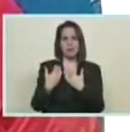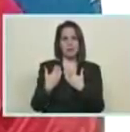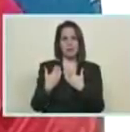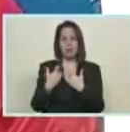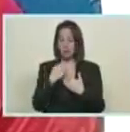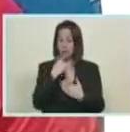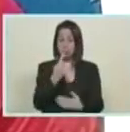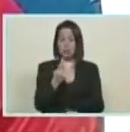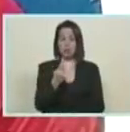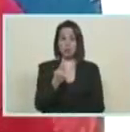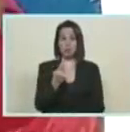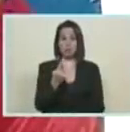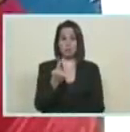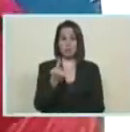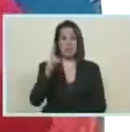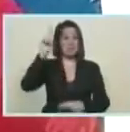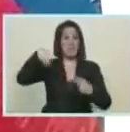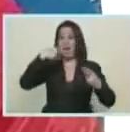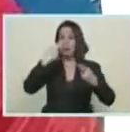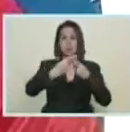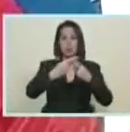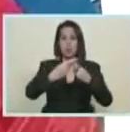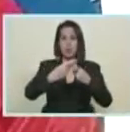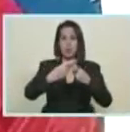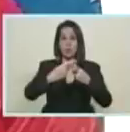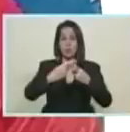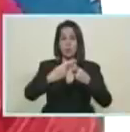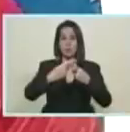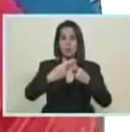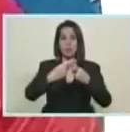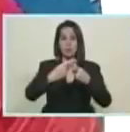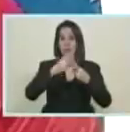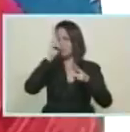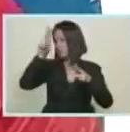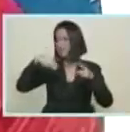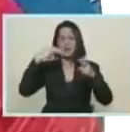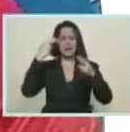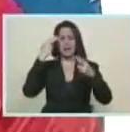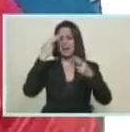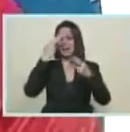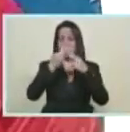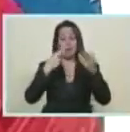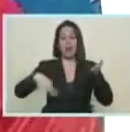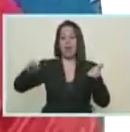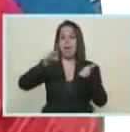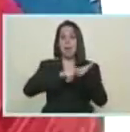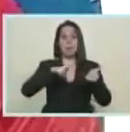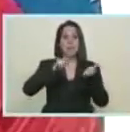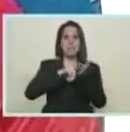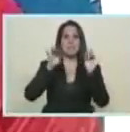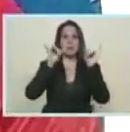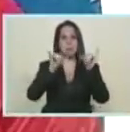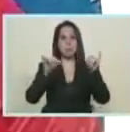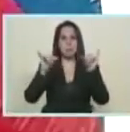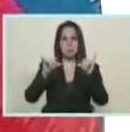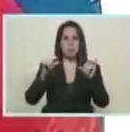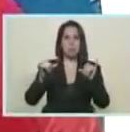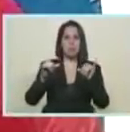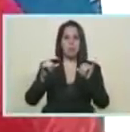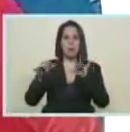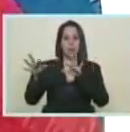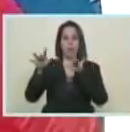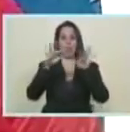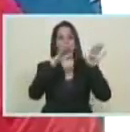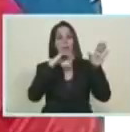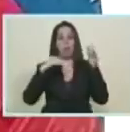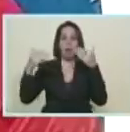Yo digo, más nunca, nunca jamás deben repetirse los vicios que